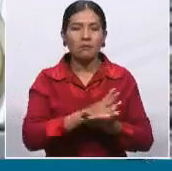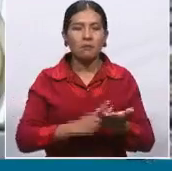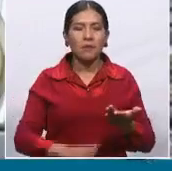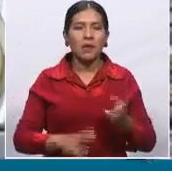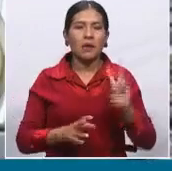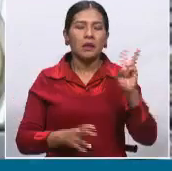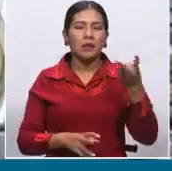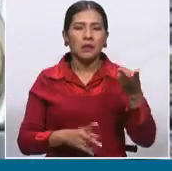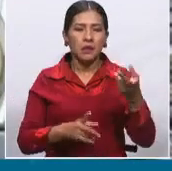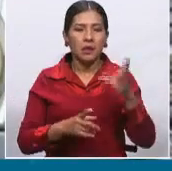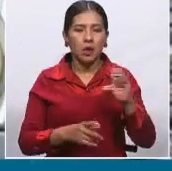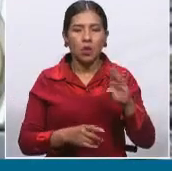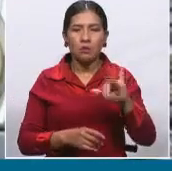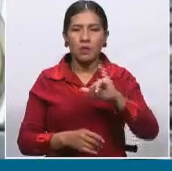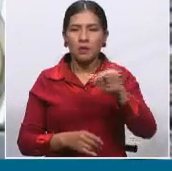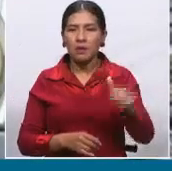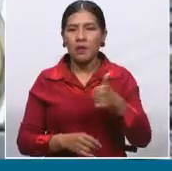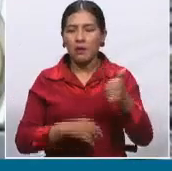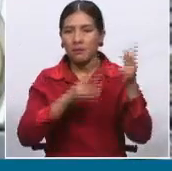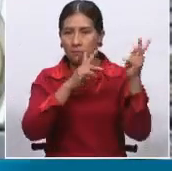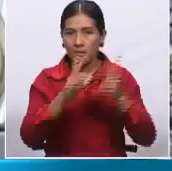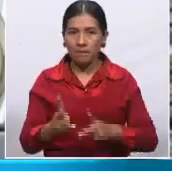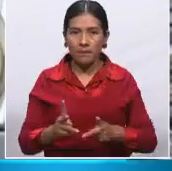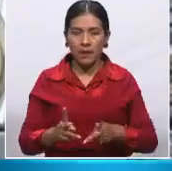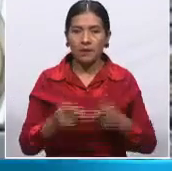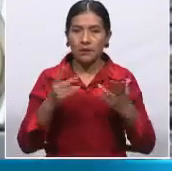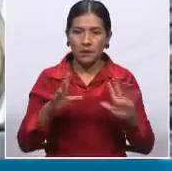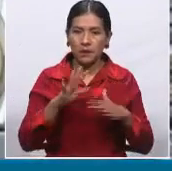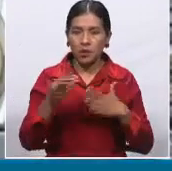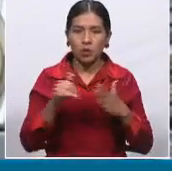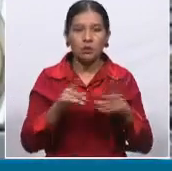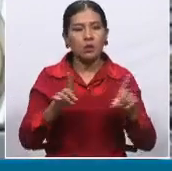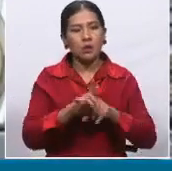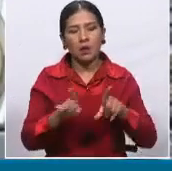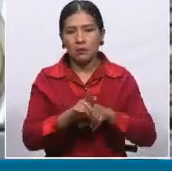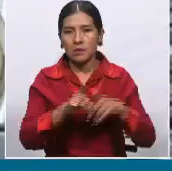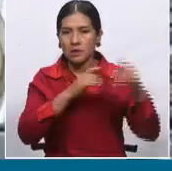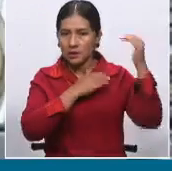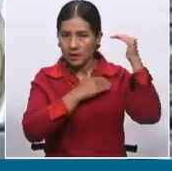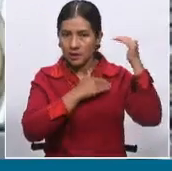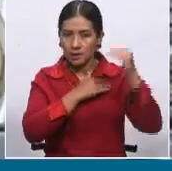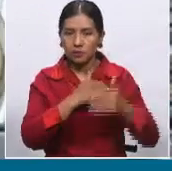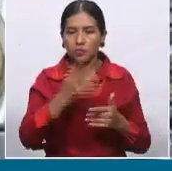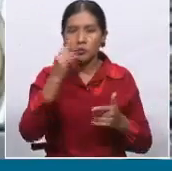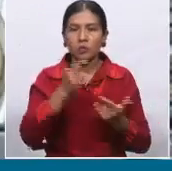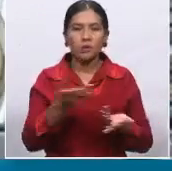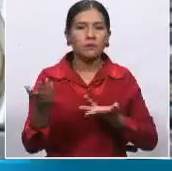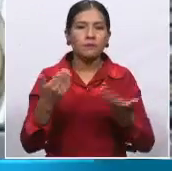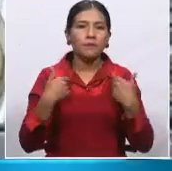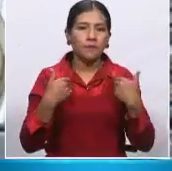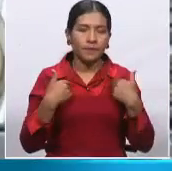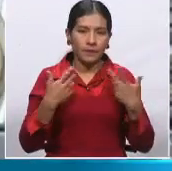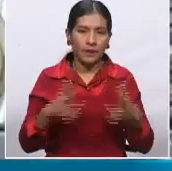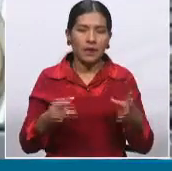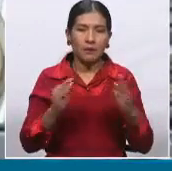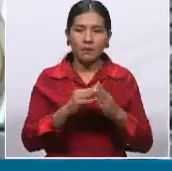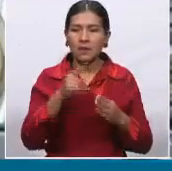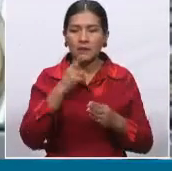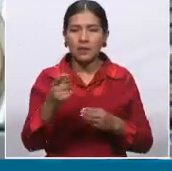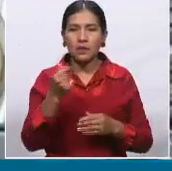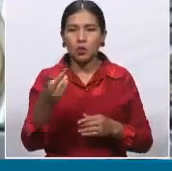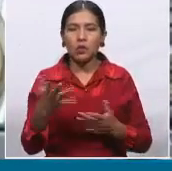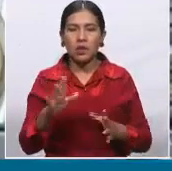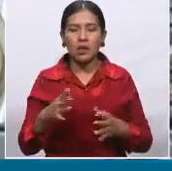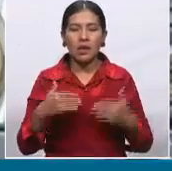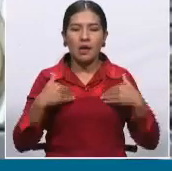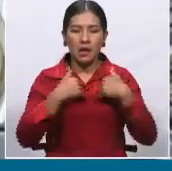parte de Cobija, es decir, de Pando, como también de Santa Cruz, donde se tiene lo que comúnmente se llama caimán,